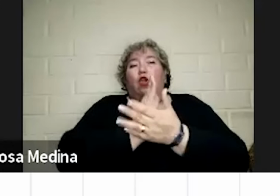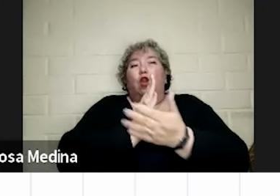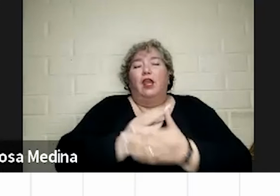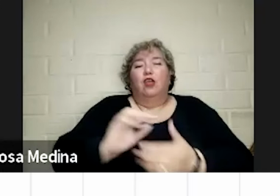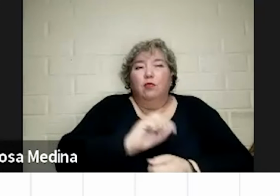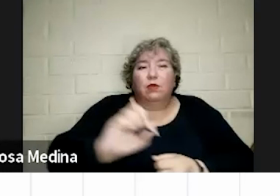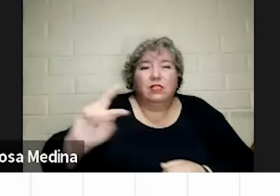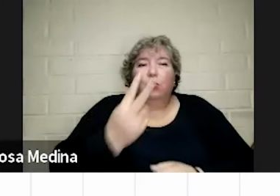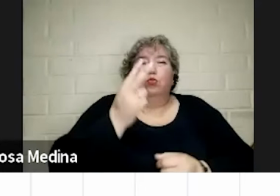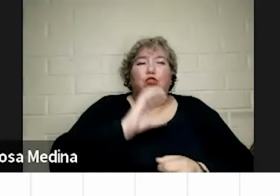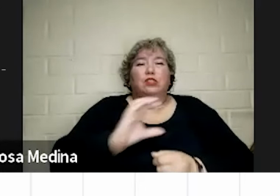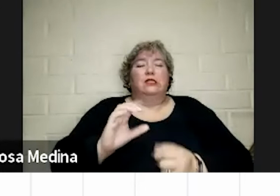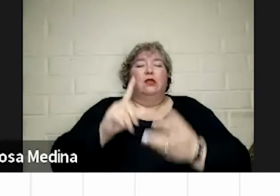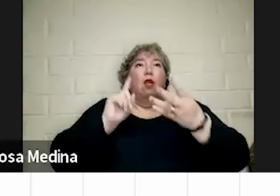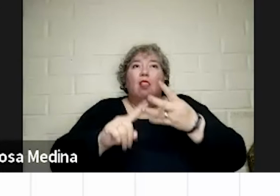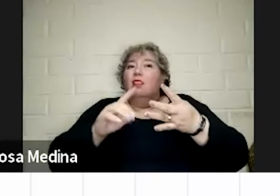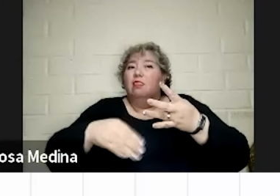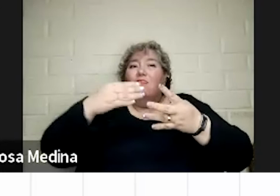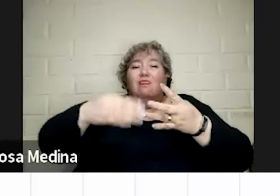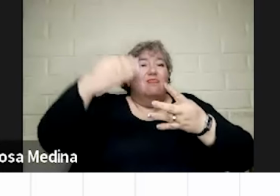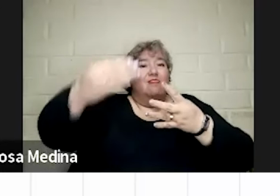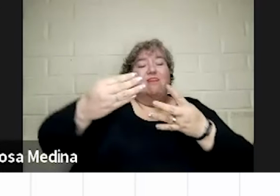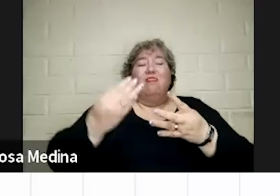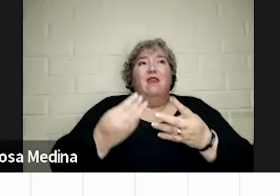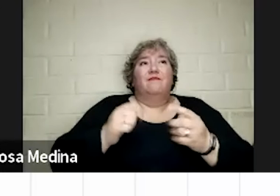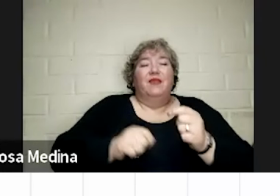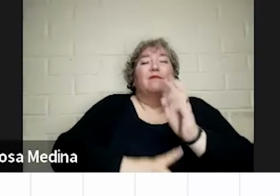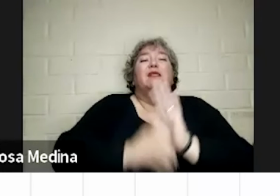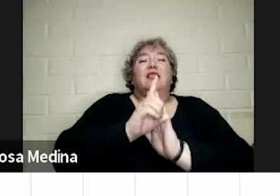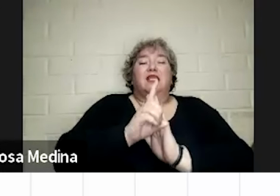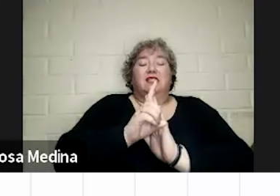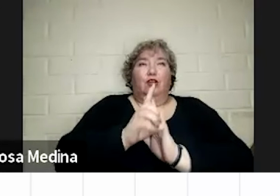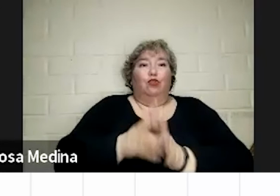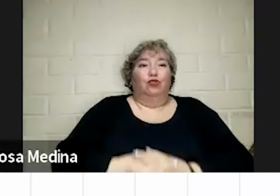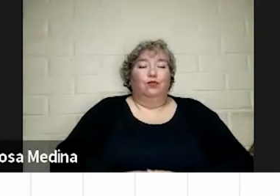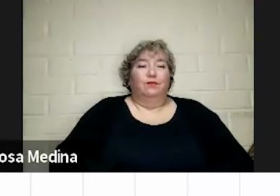así sucesivamente a medida que el niño se va desarrollando.